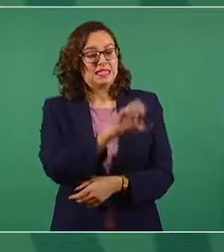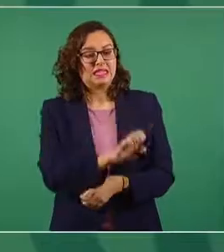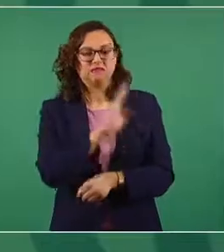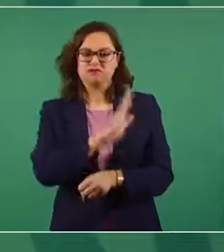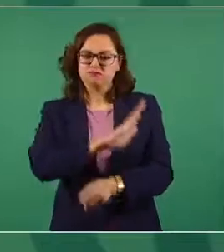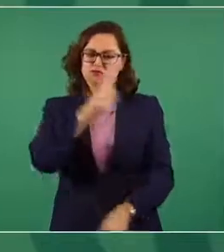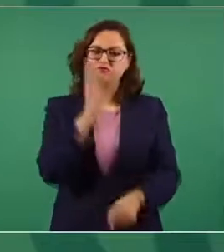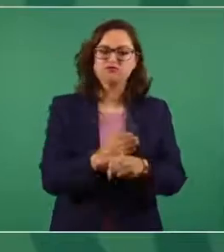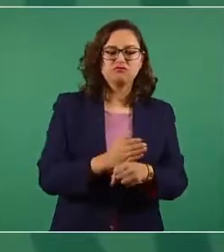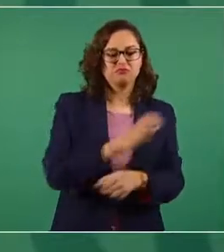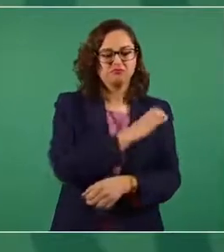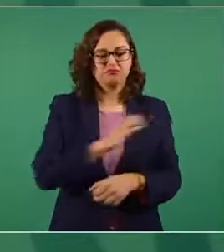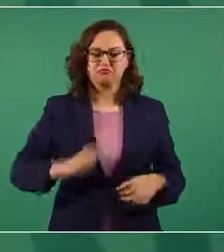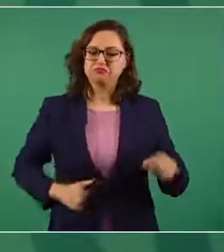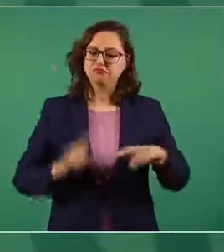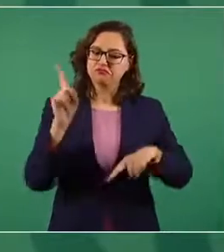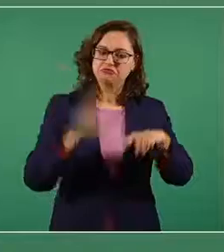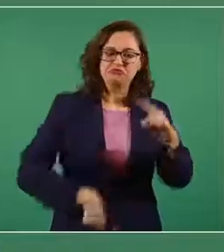excesiva